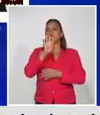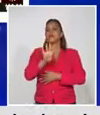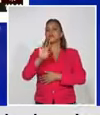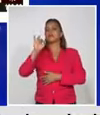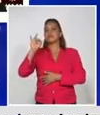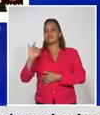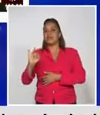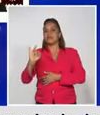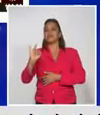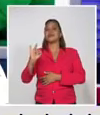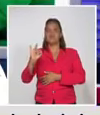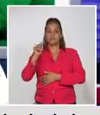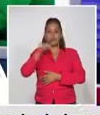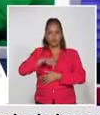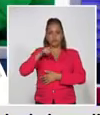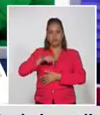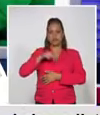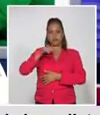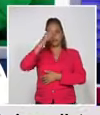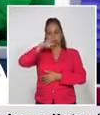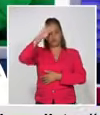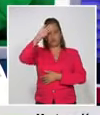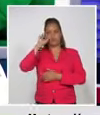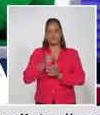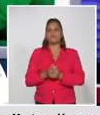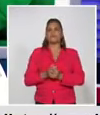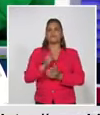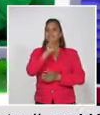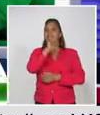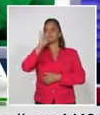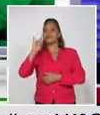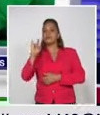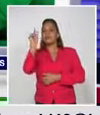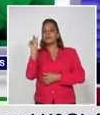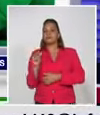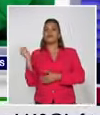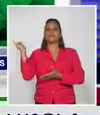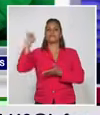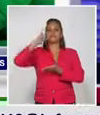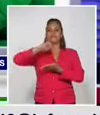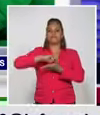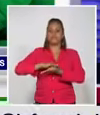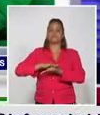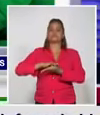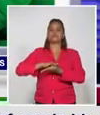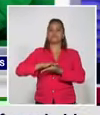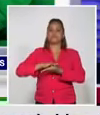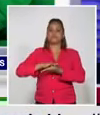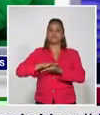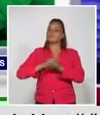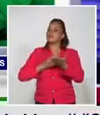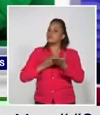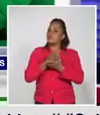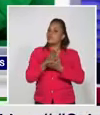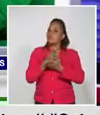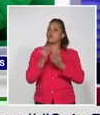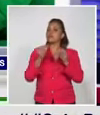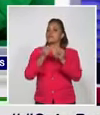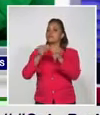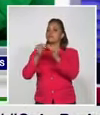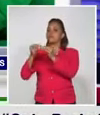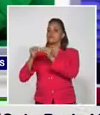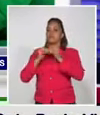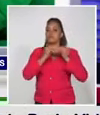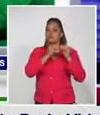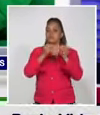son casos autóctonos y 19 importados. Predomina la transmisión autóctona de la enfermedad